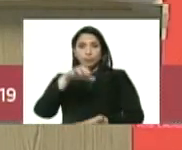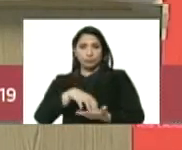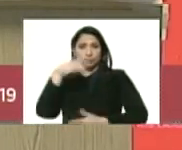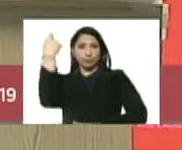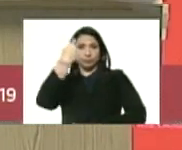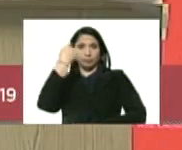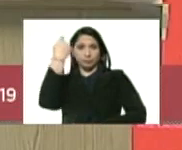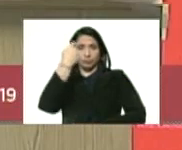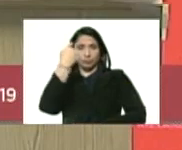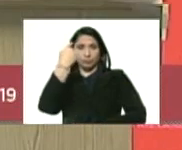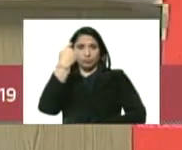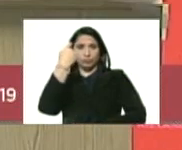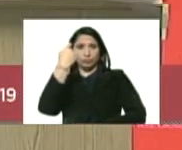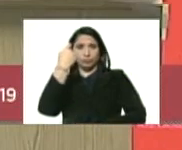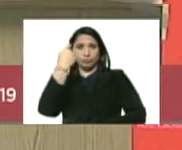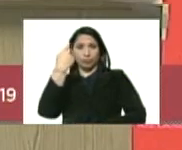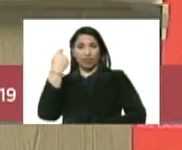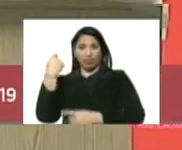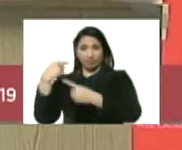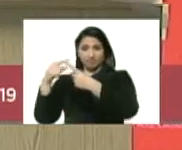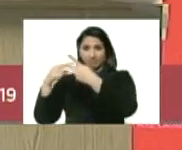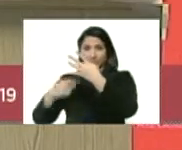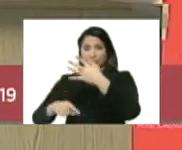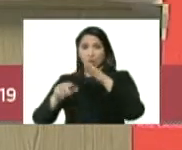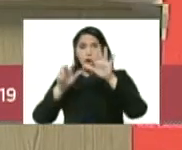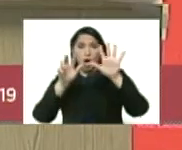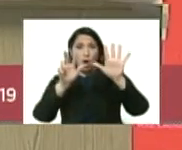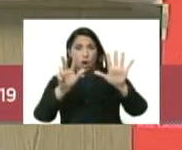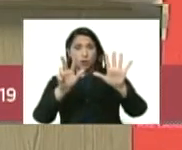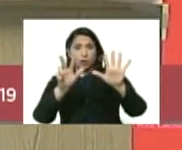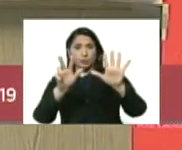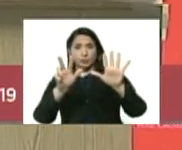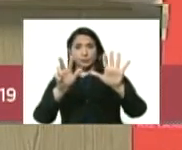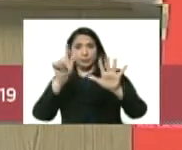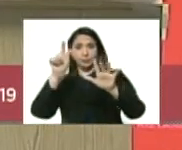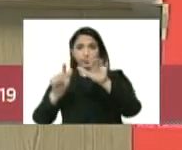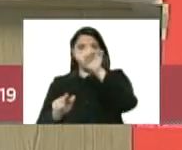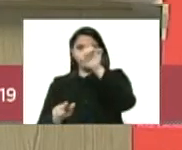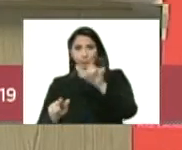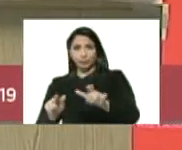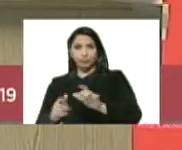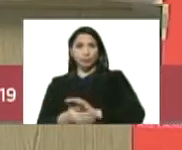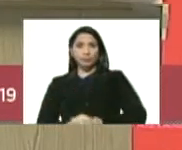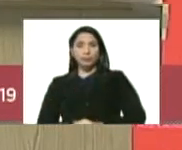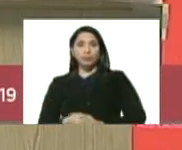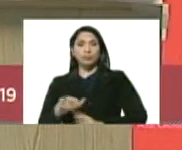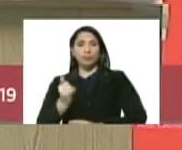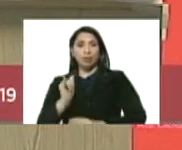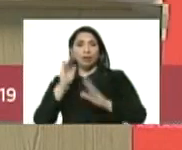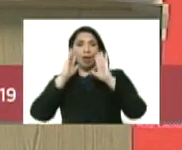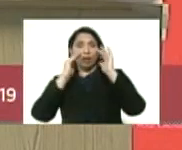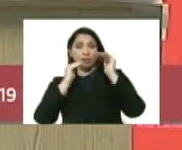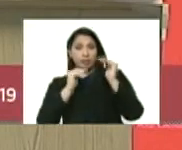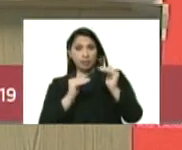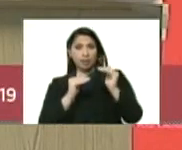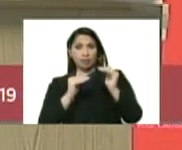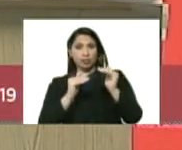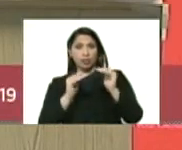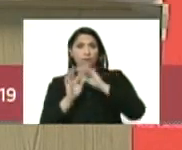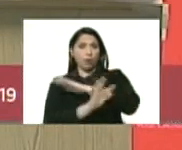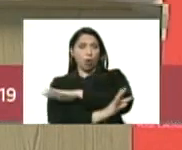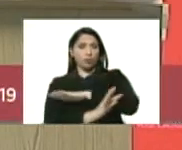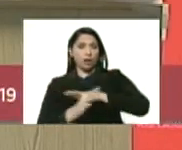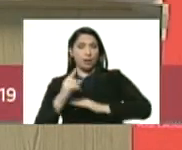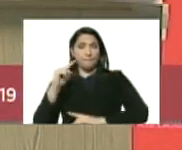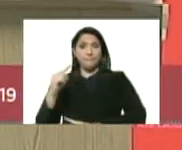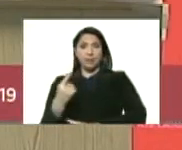Apure. Y de ellos, 8 personas que están atendiendo en estos PASI,